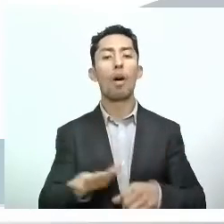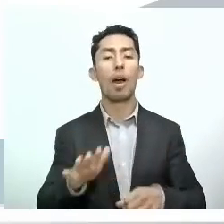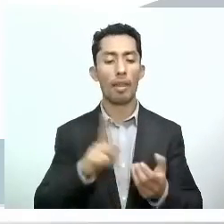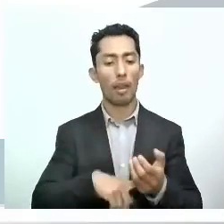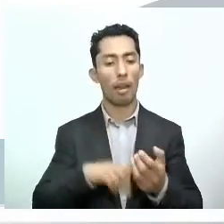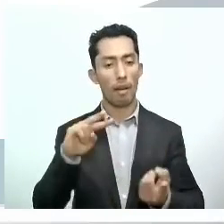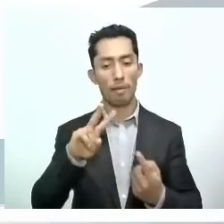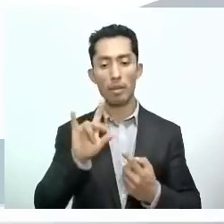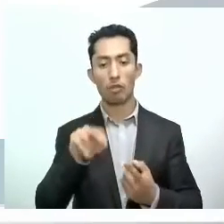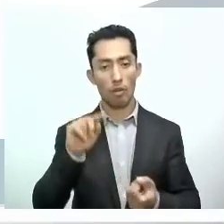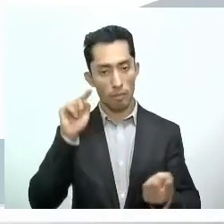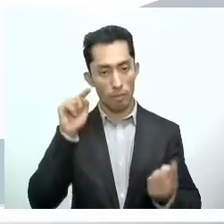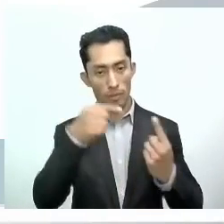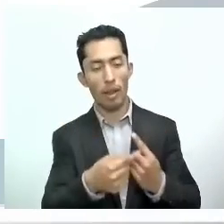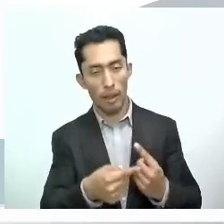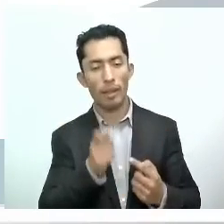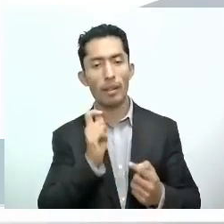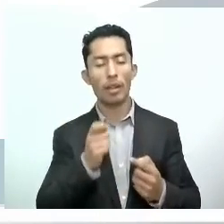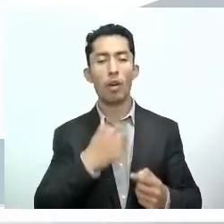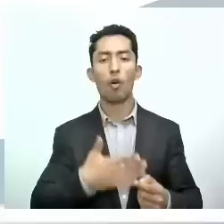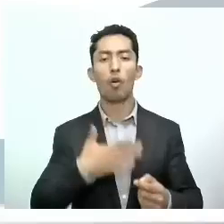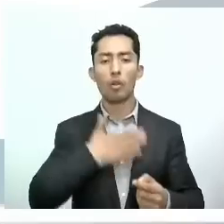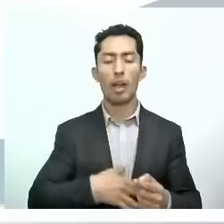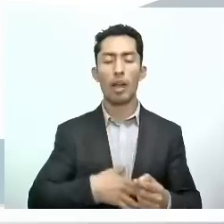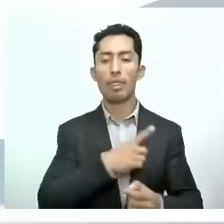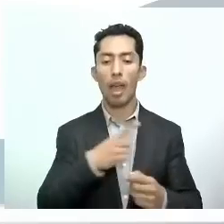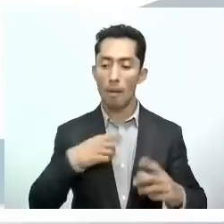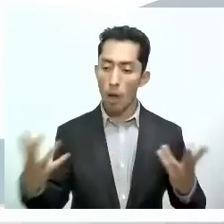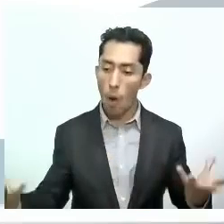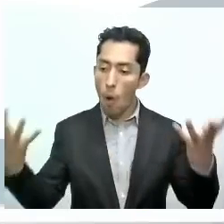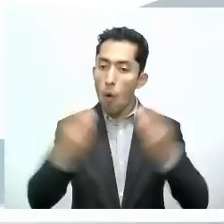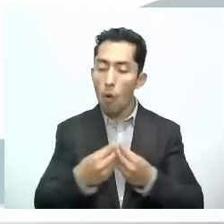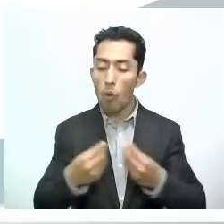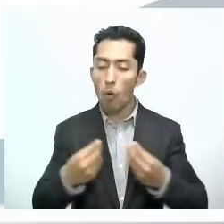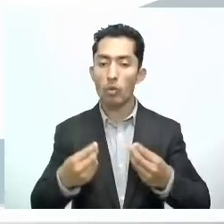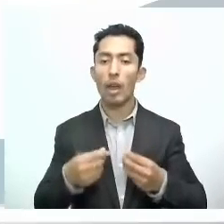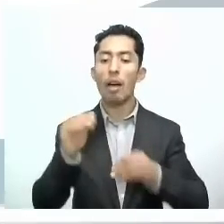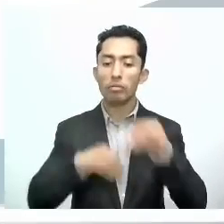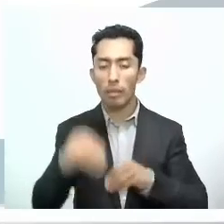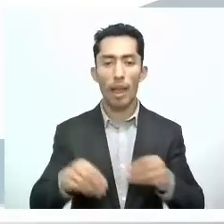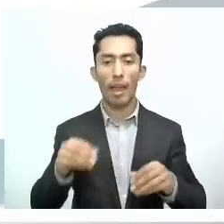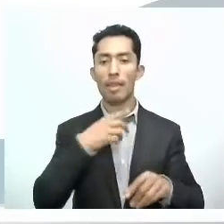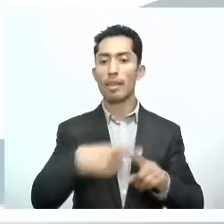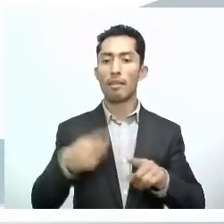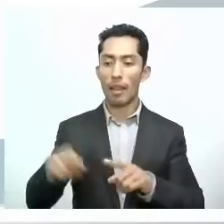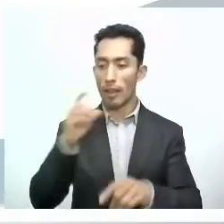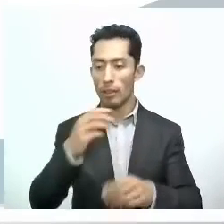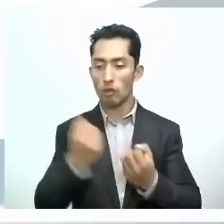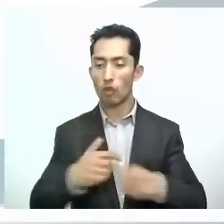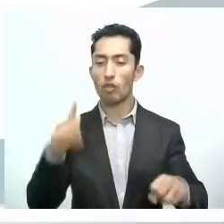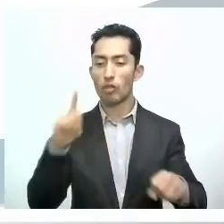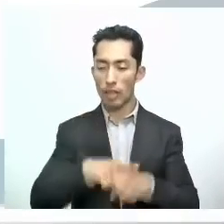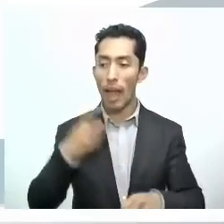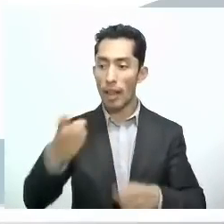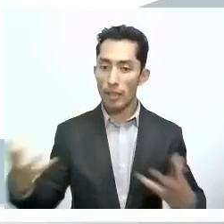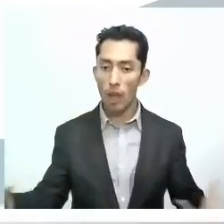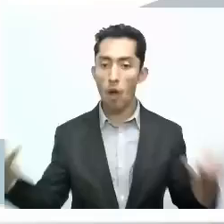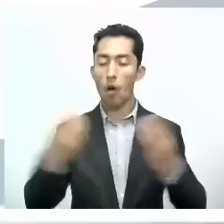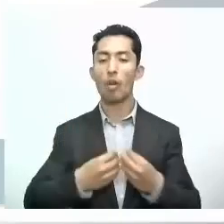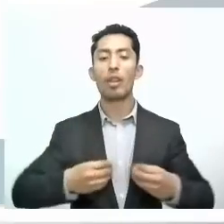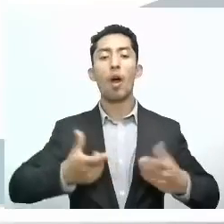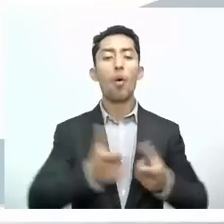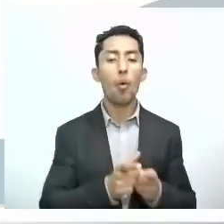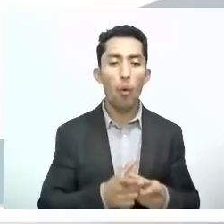justicias, co-construir con toda la diversidad social, que esa palabra me gusta mucho más que minorías o